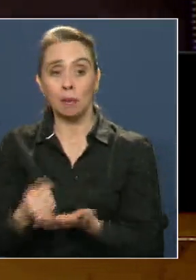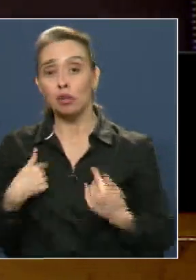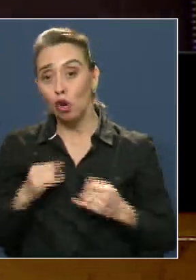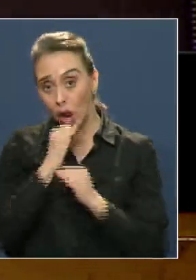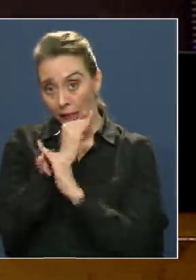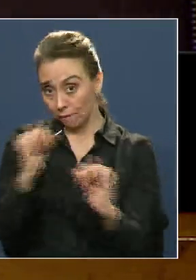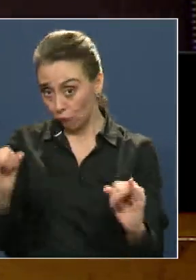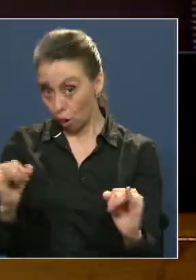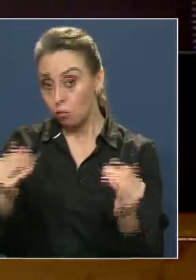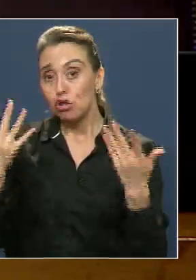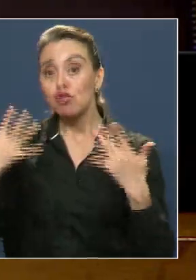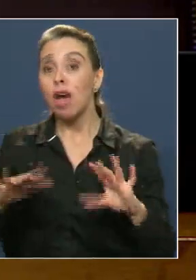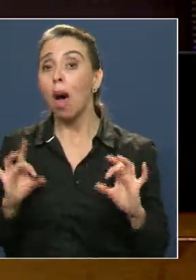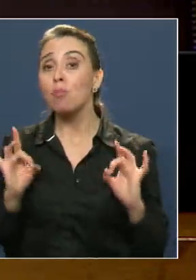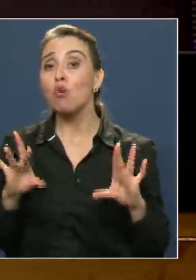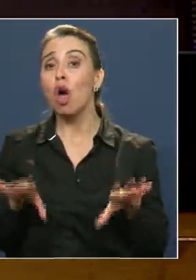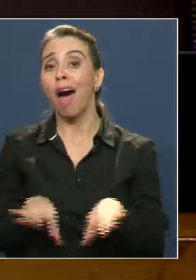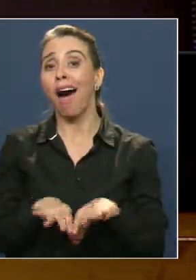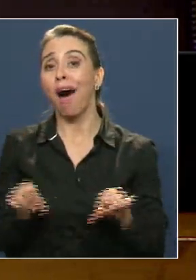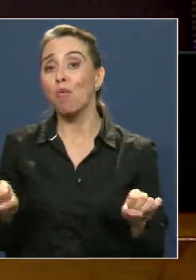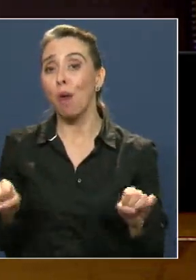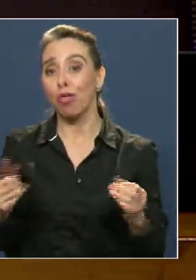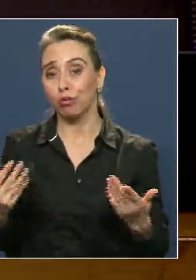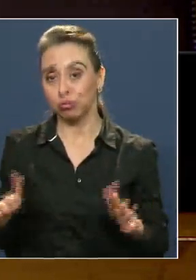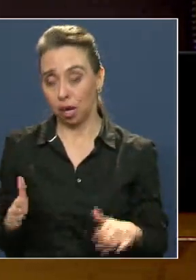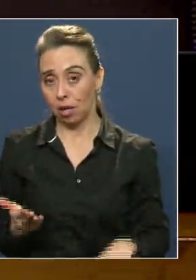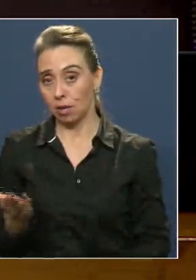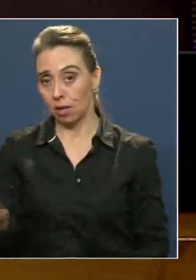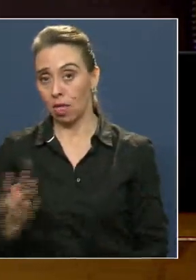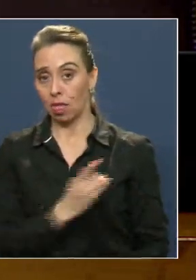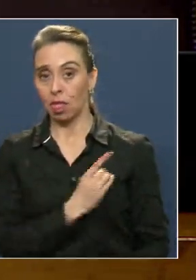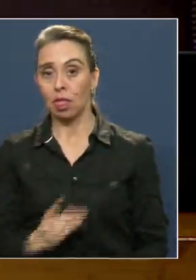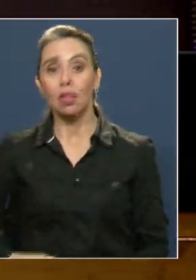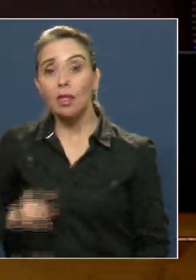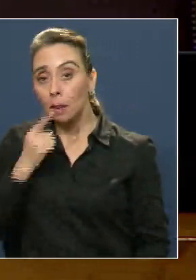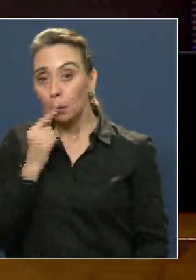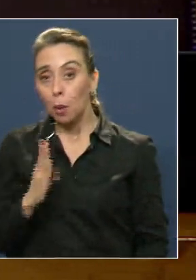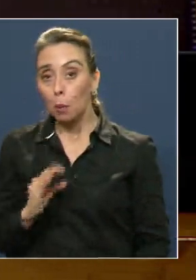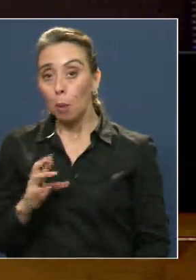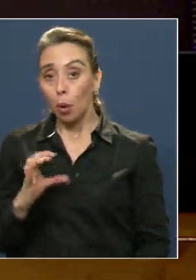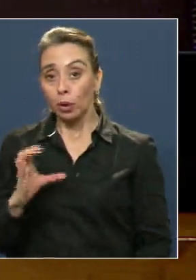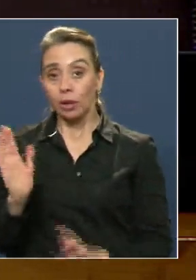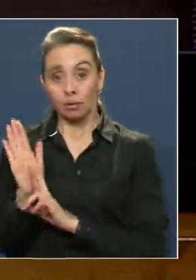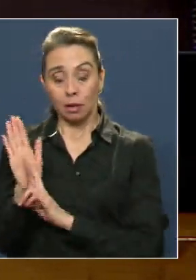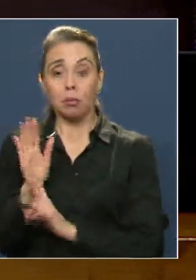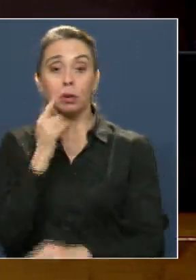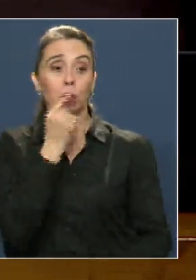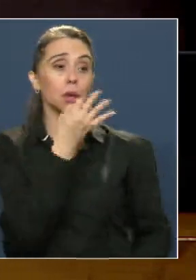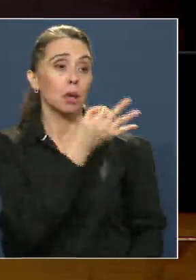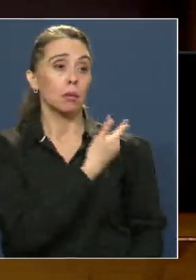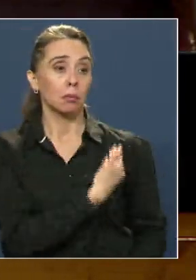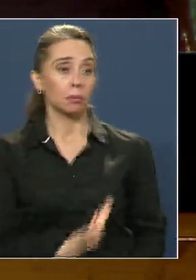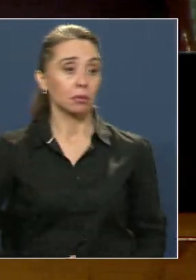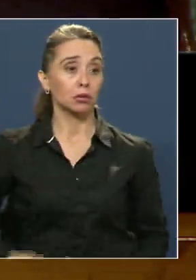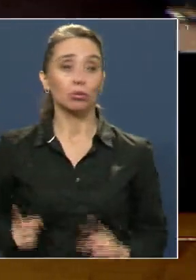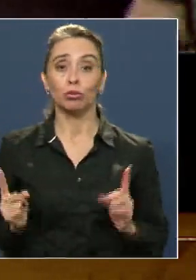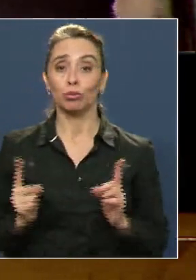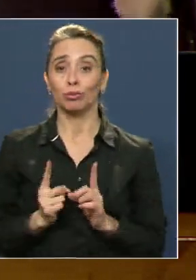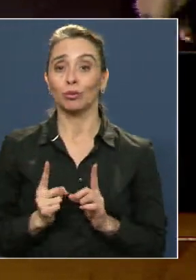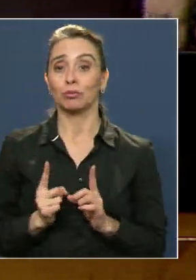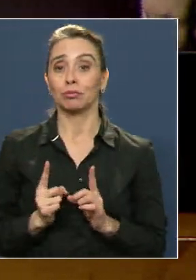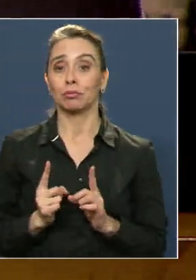por cuanto el acuerdo ya está tomado. Diputado Boris, punto de reglamento. Presidente, muy breve. Es